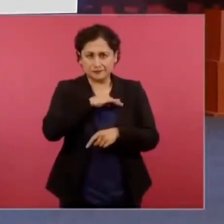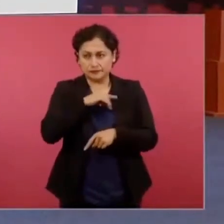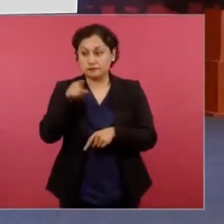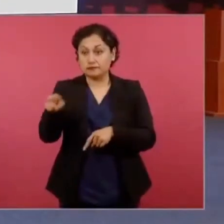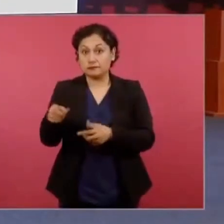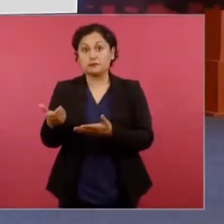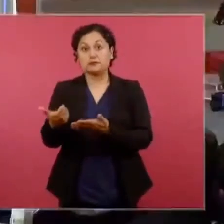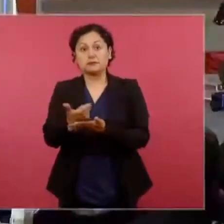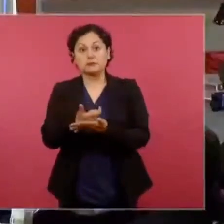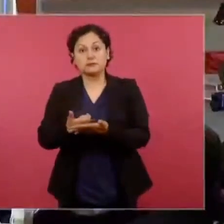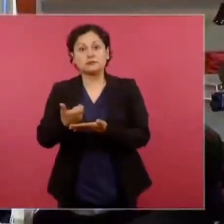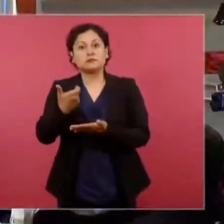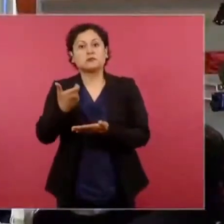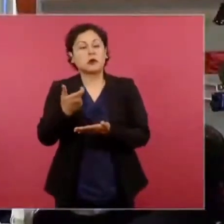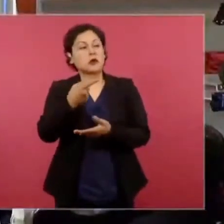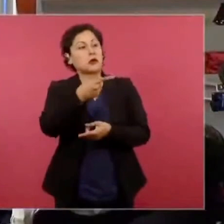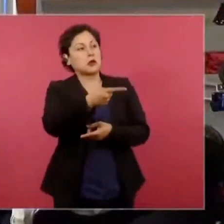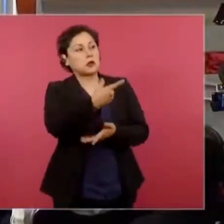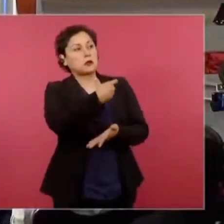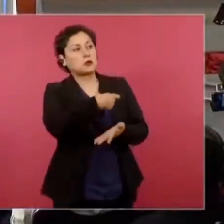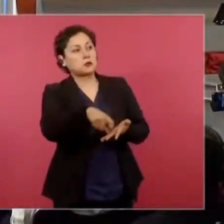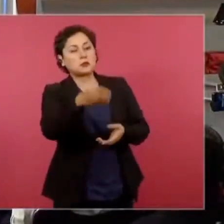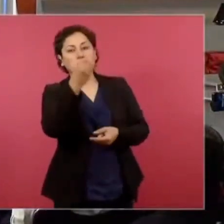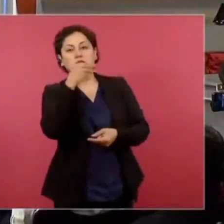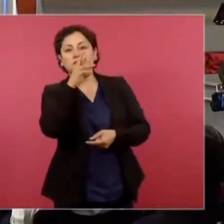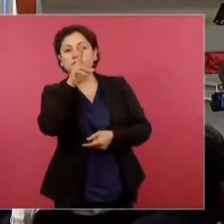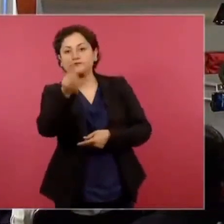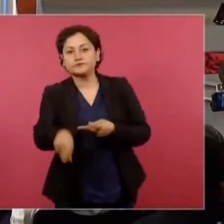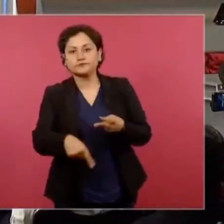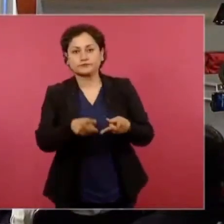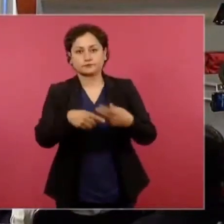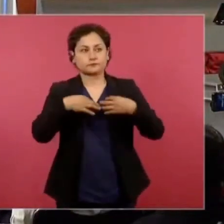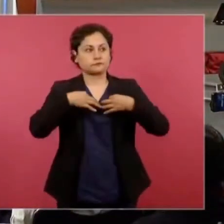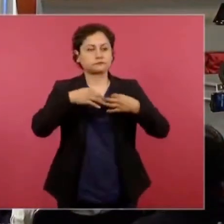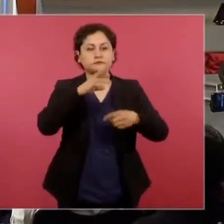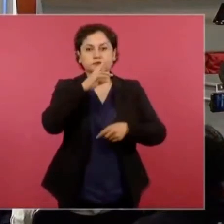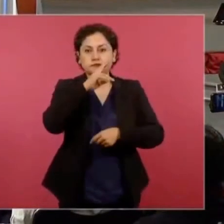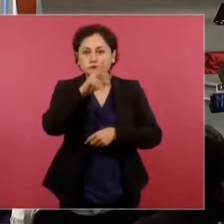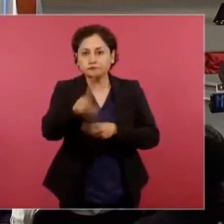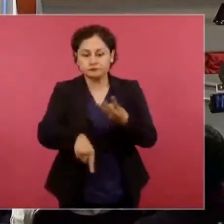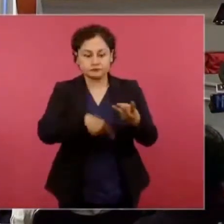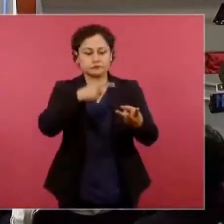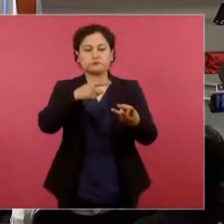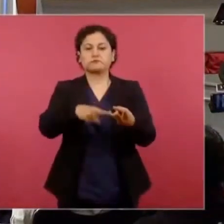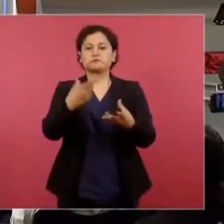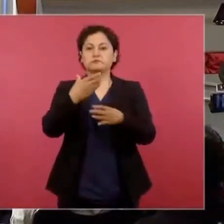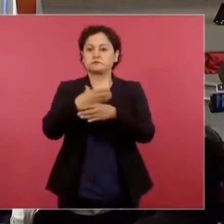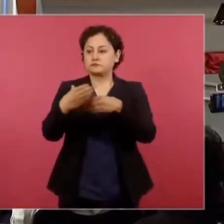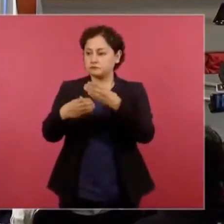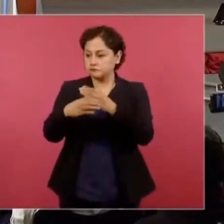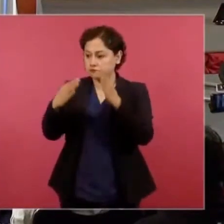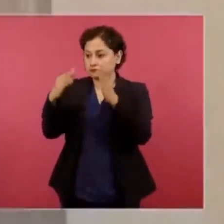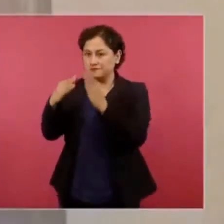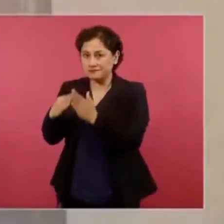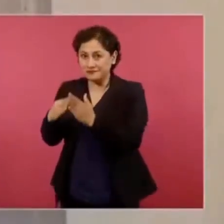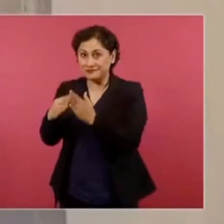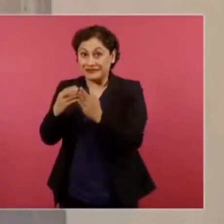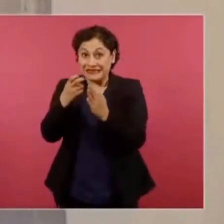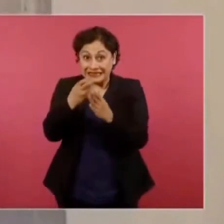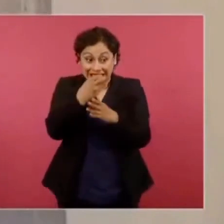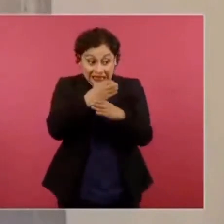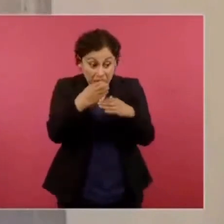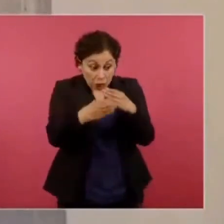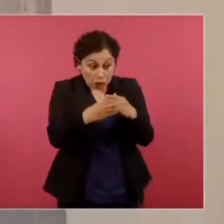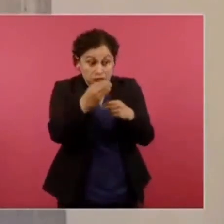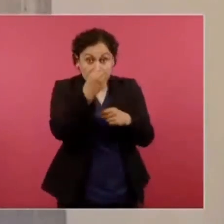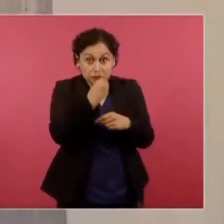tener petate como ajuar, la demanda de mil géneros y objetos que hoy